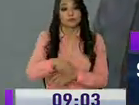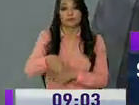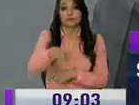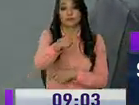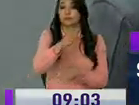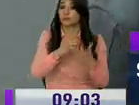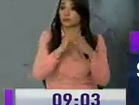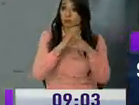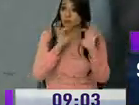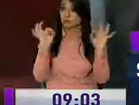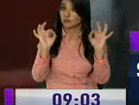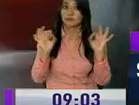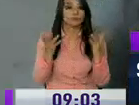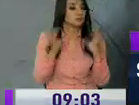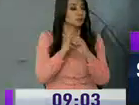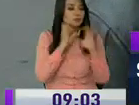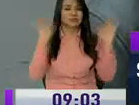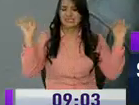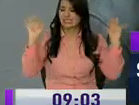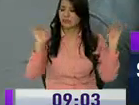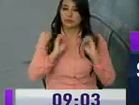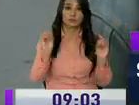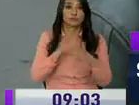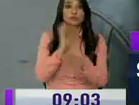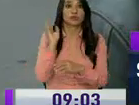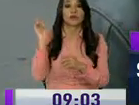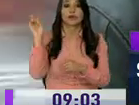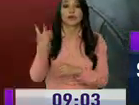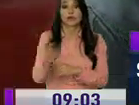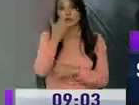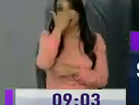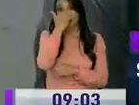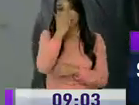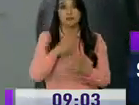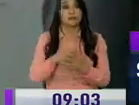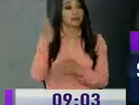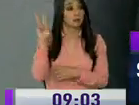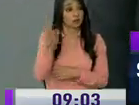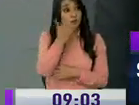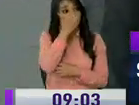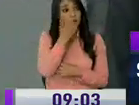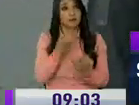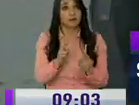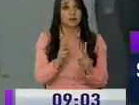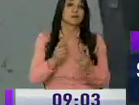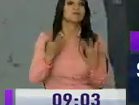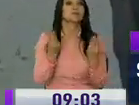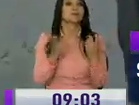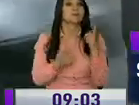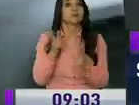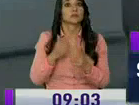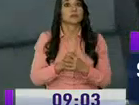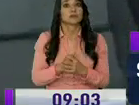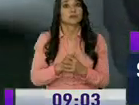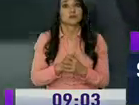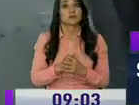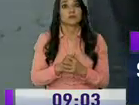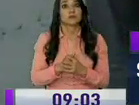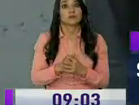ningún bus de transporte público? No, ningún tipo de bus, solo la Ecovía. ¿Y la Ecovía ha complicado también el traslado? ¿Mucha gente? Sí, bueno,